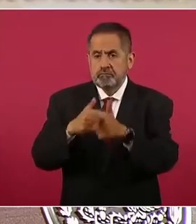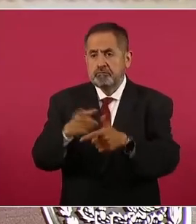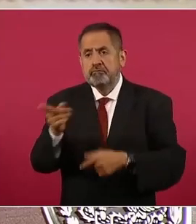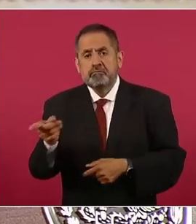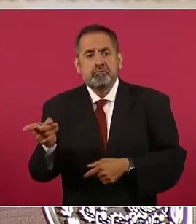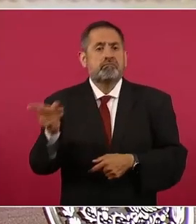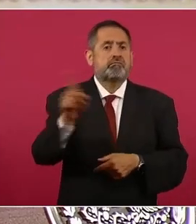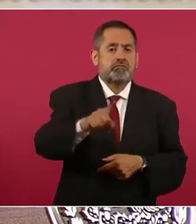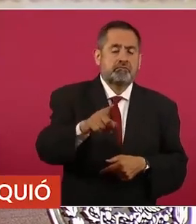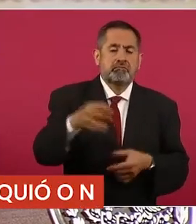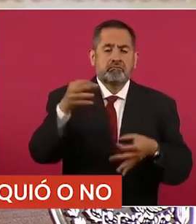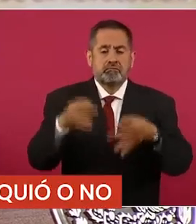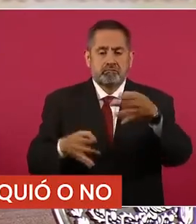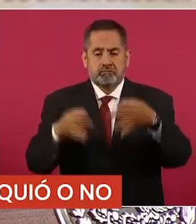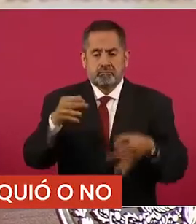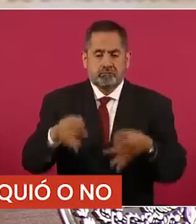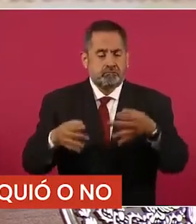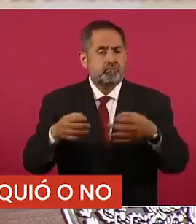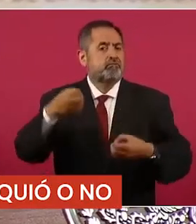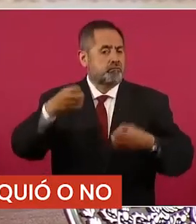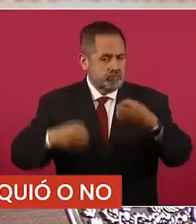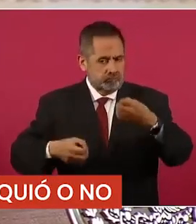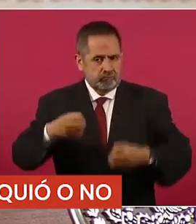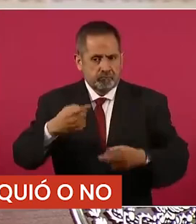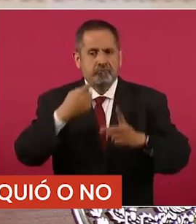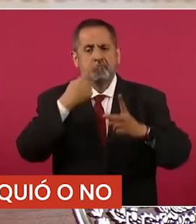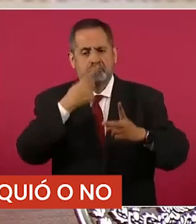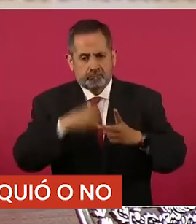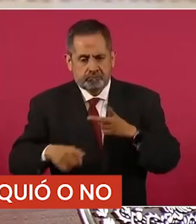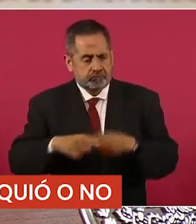juez y abrirse el proceso.